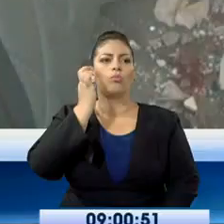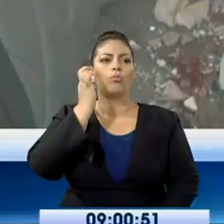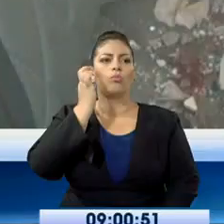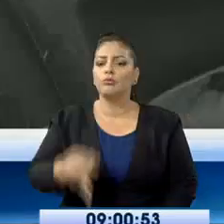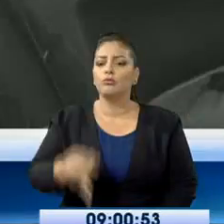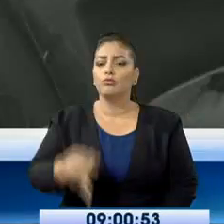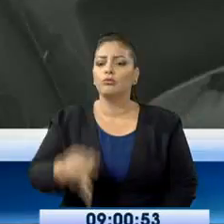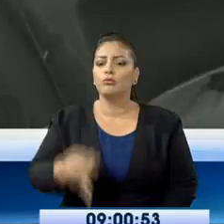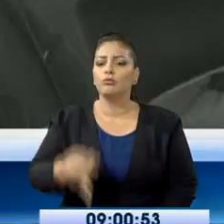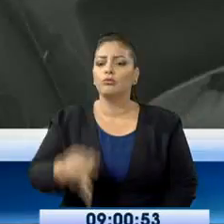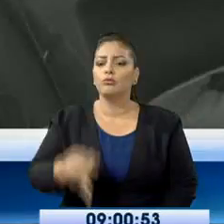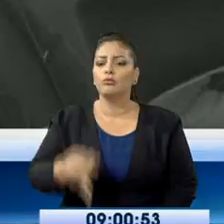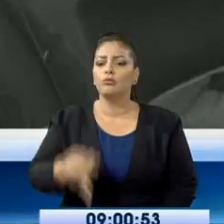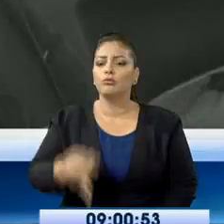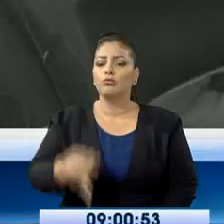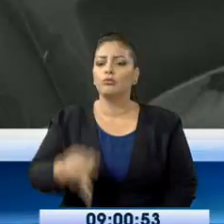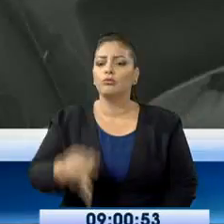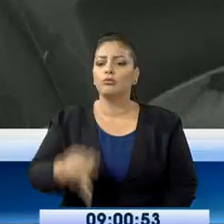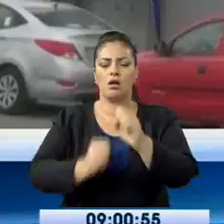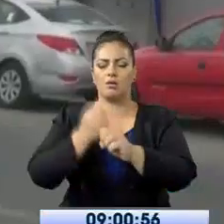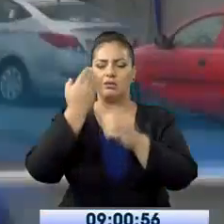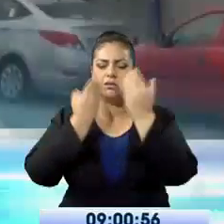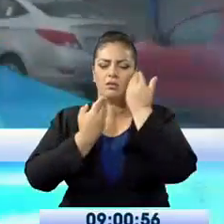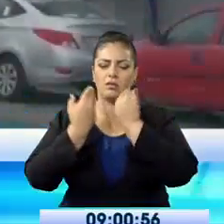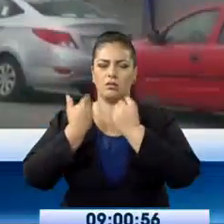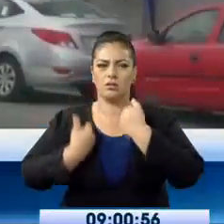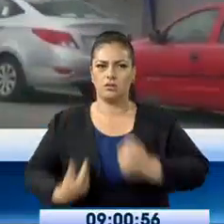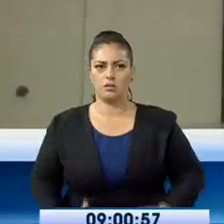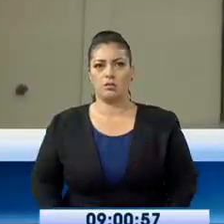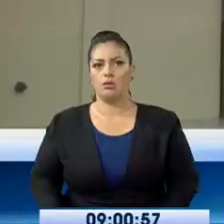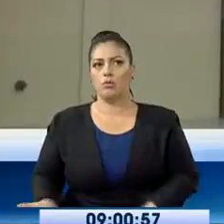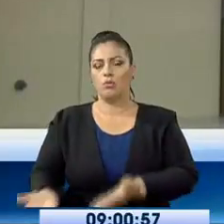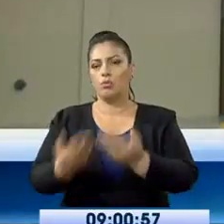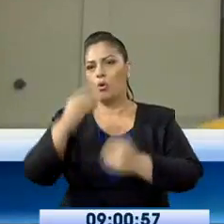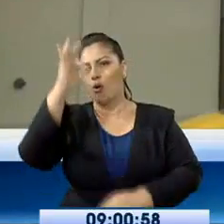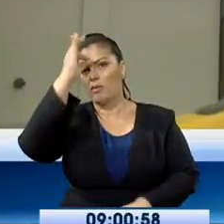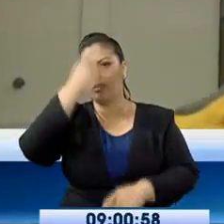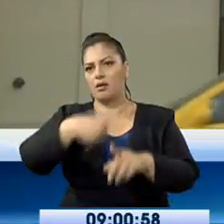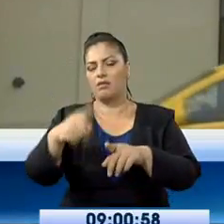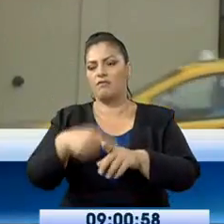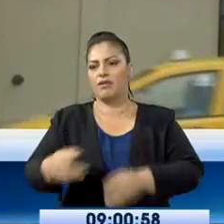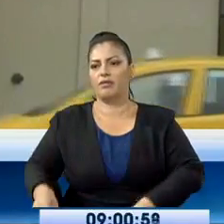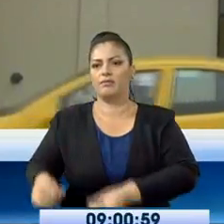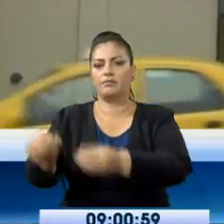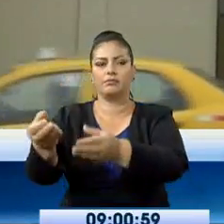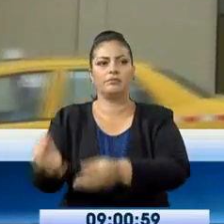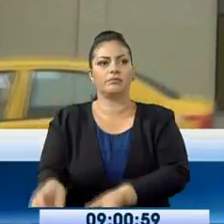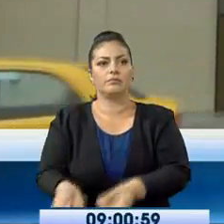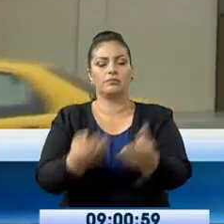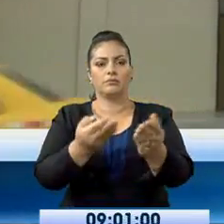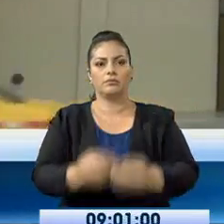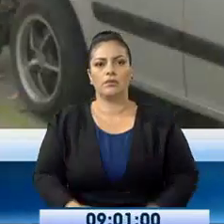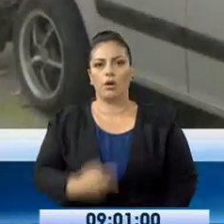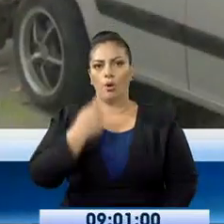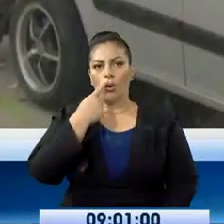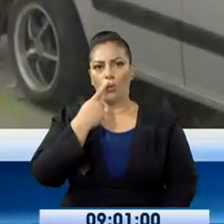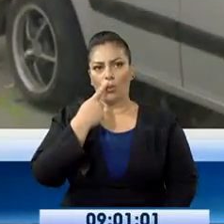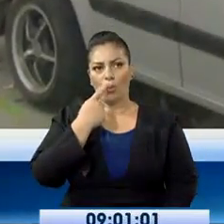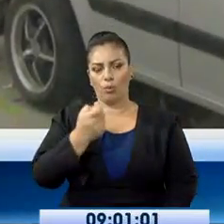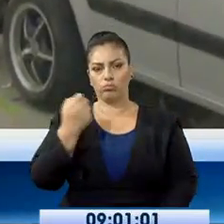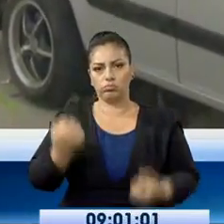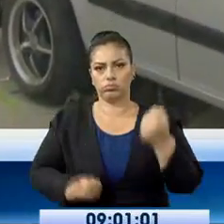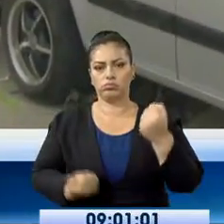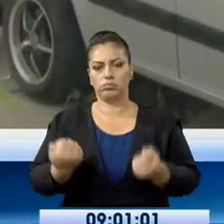6 años. Los otros afectados fueron derivados a diferentes casas asistenciales. El conductor del vehículo se encuentra